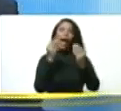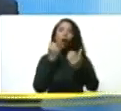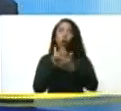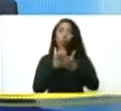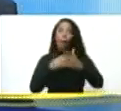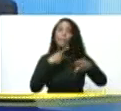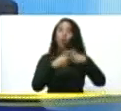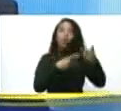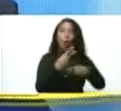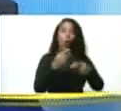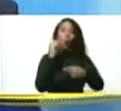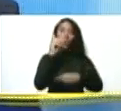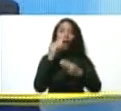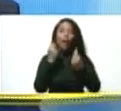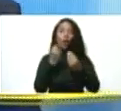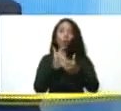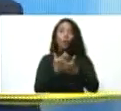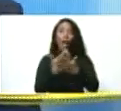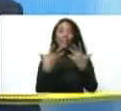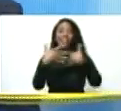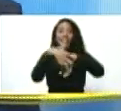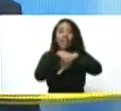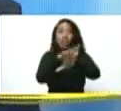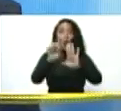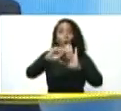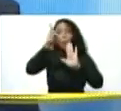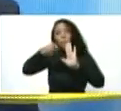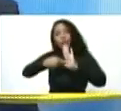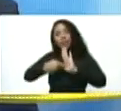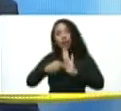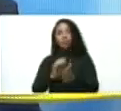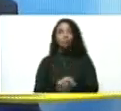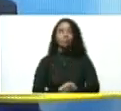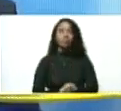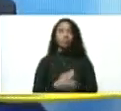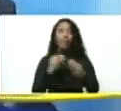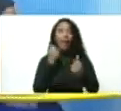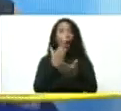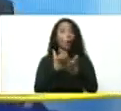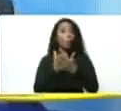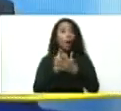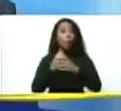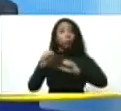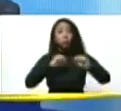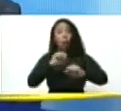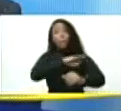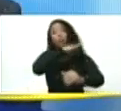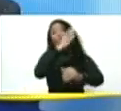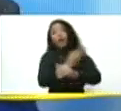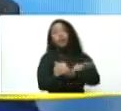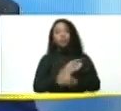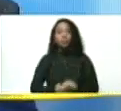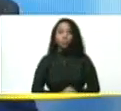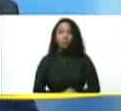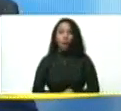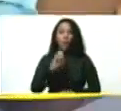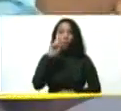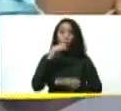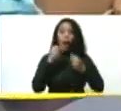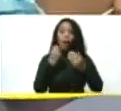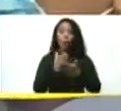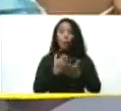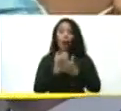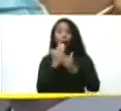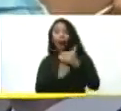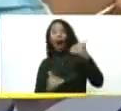productiva, de una economía integrada, de una economía con motores poderosos, de una economía con